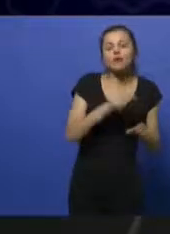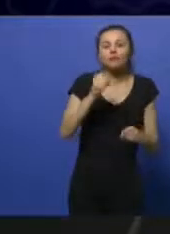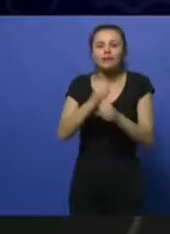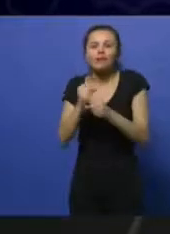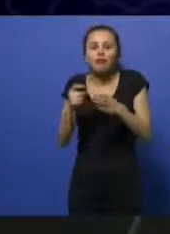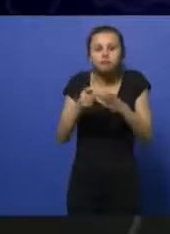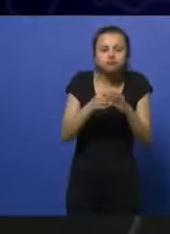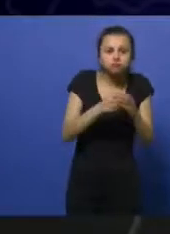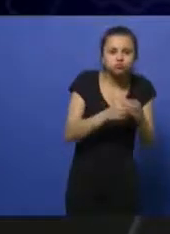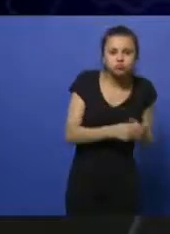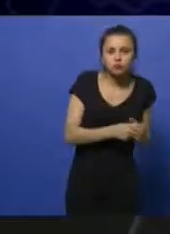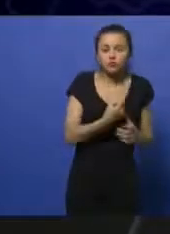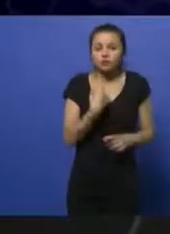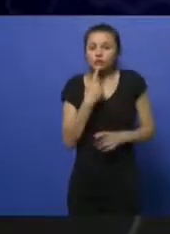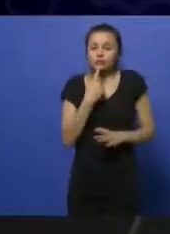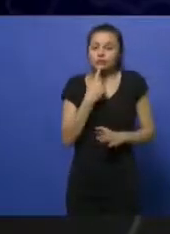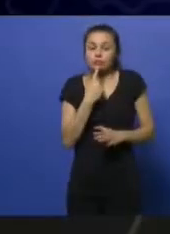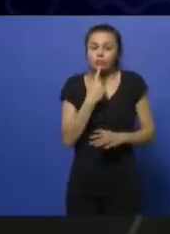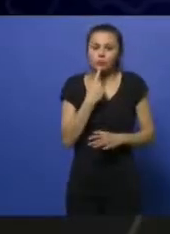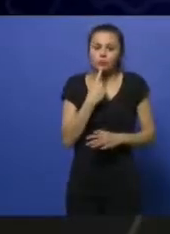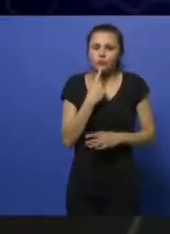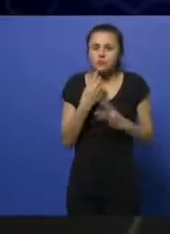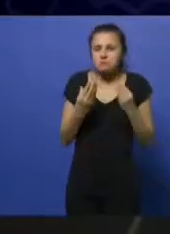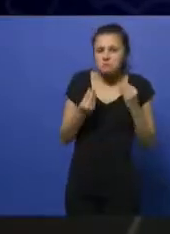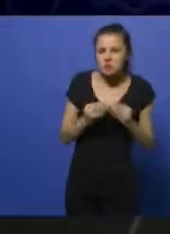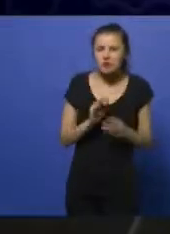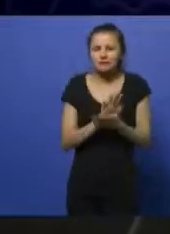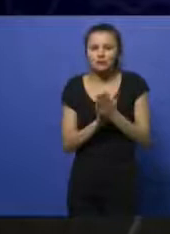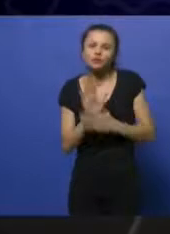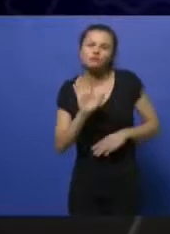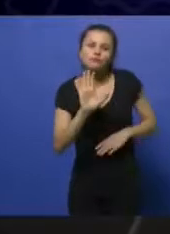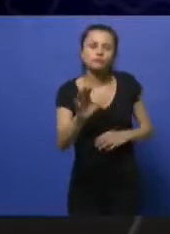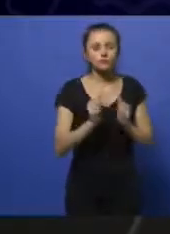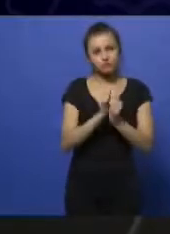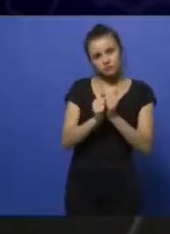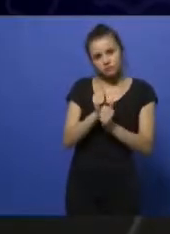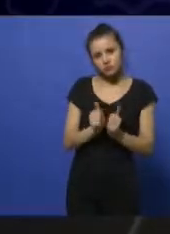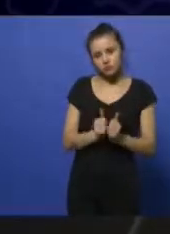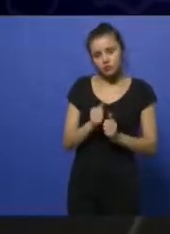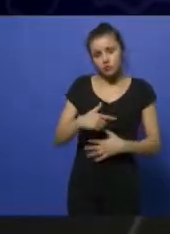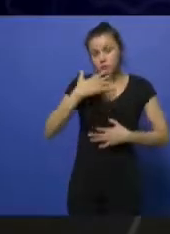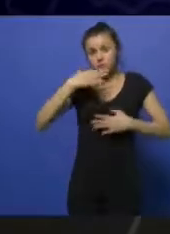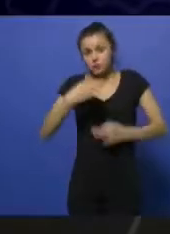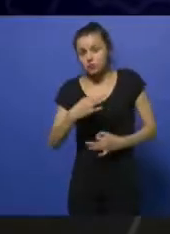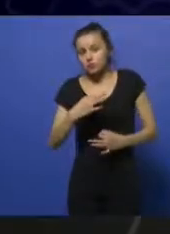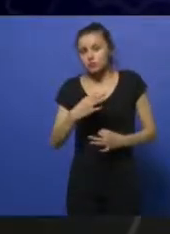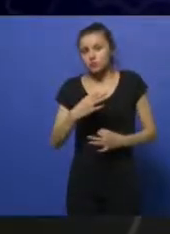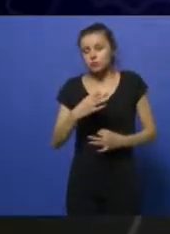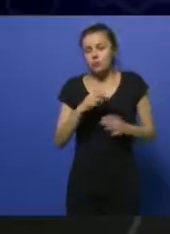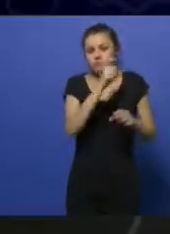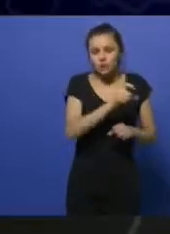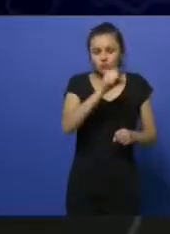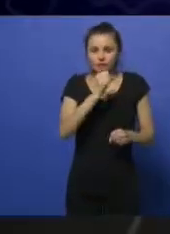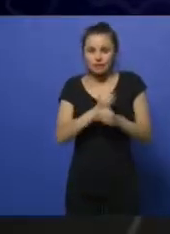y uno teme por el futuro de la fábrica porque la realidad es que hoy estamos al límite también del personal y